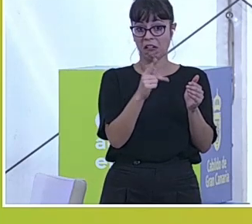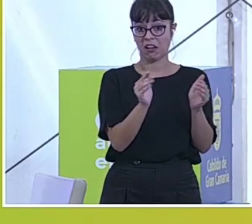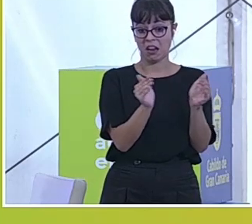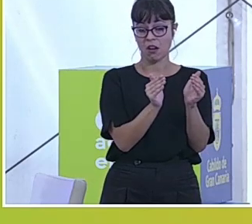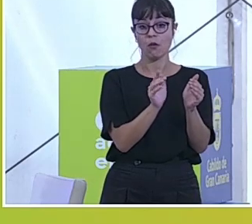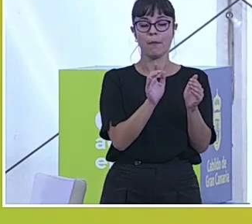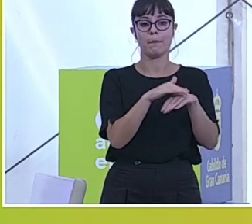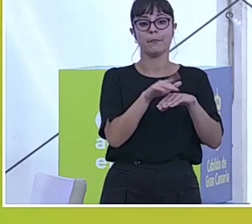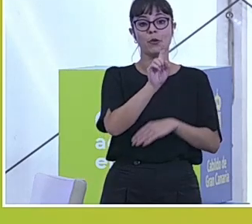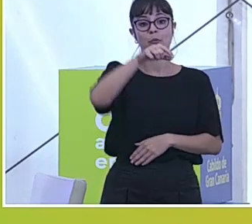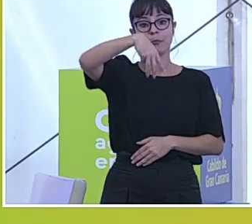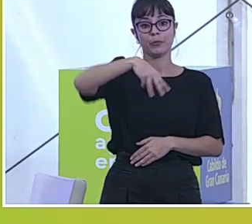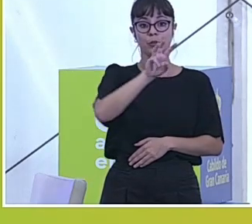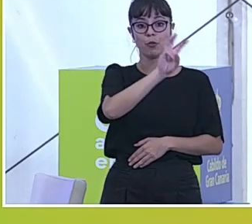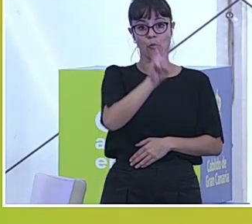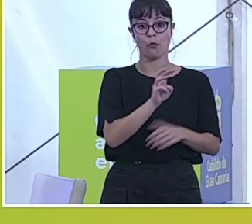cúbico, perdón.